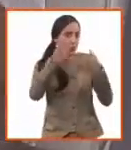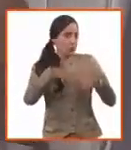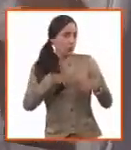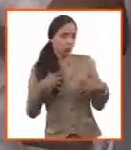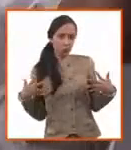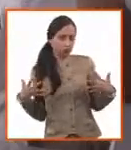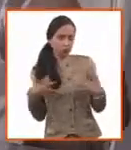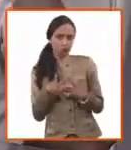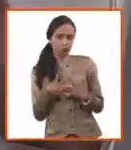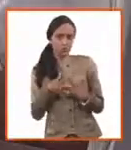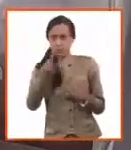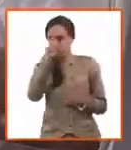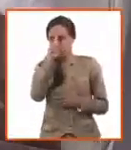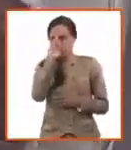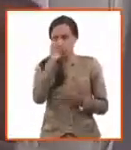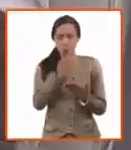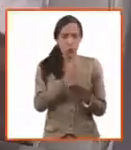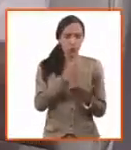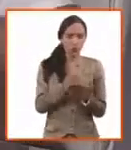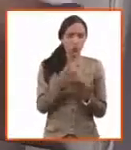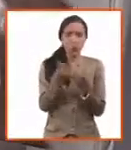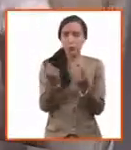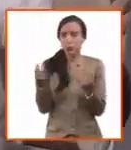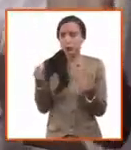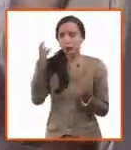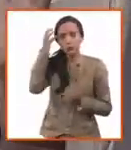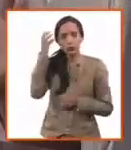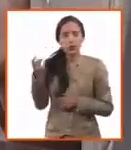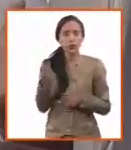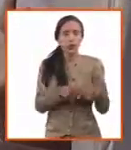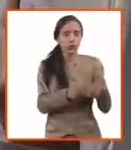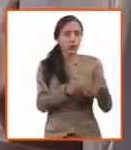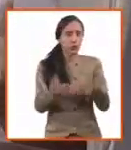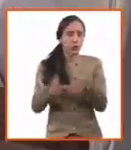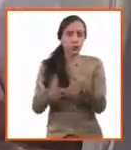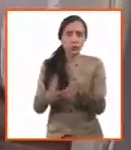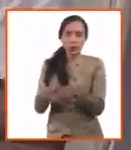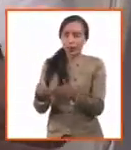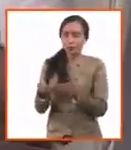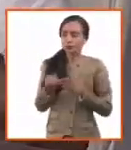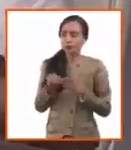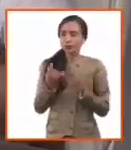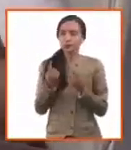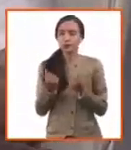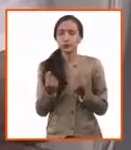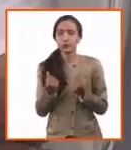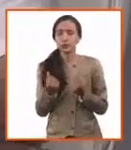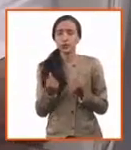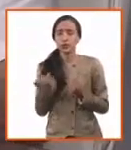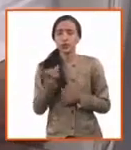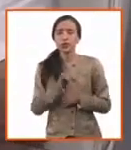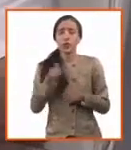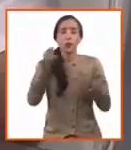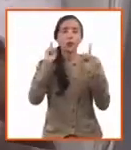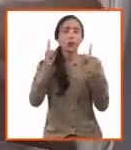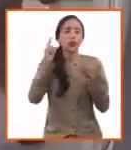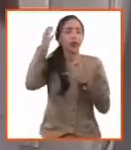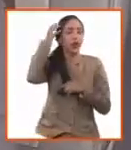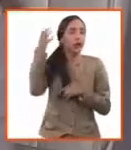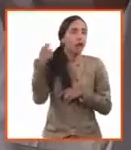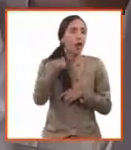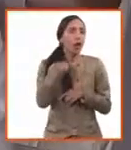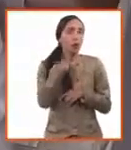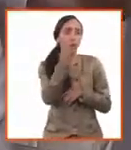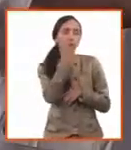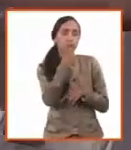ver con la salud, la educación, el presupuesto del Estado y todo lo que se obtiene para satisfacer nuestras necesidades. Y la política del Estado va por un lado, yo